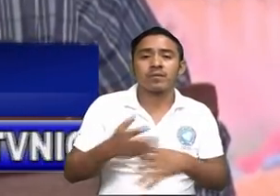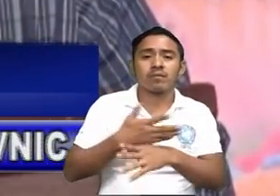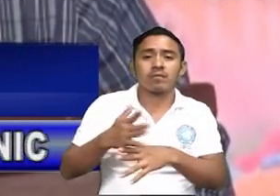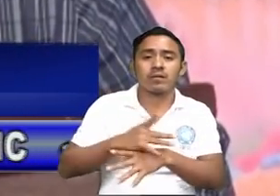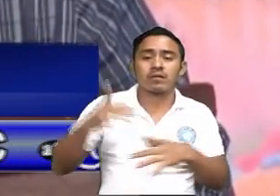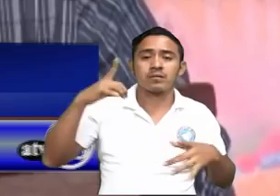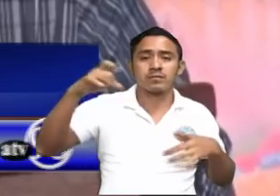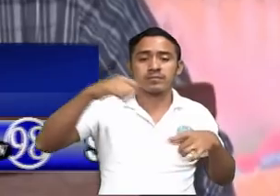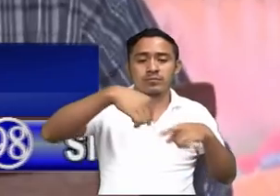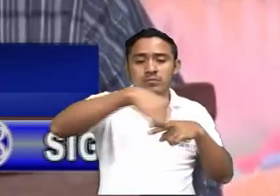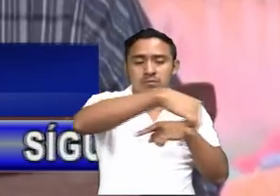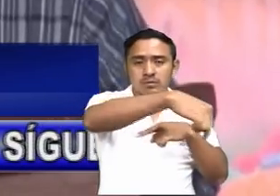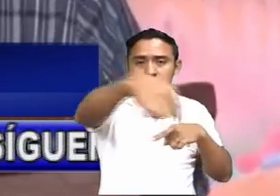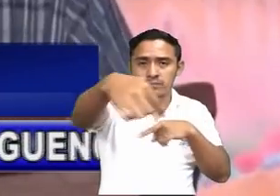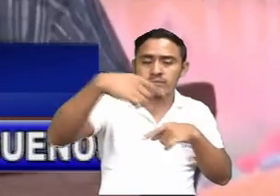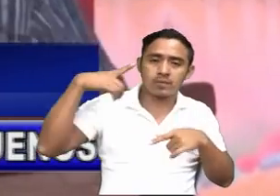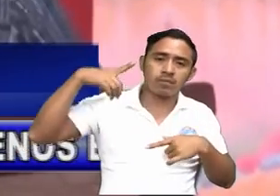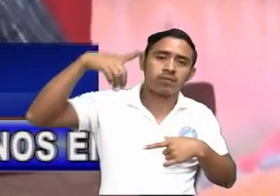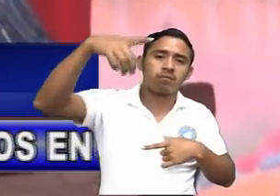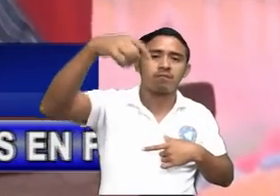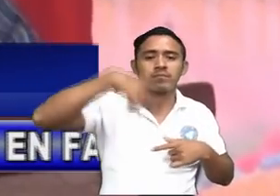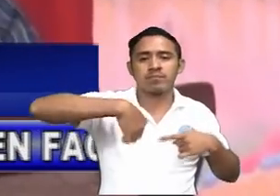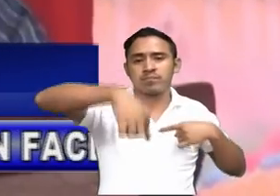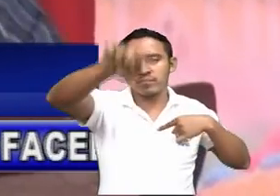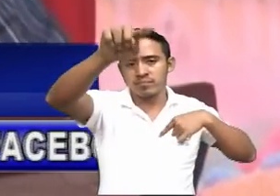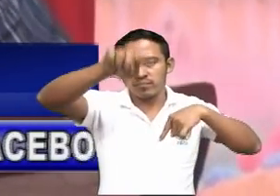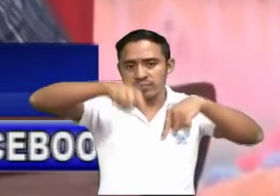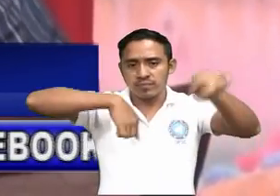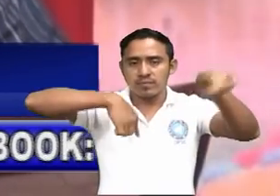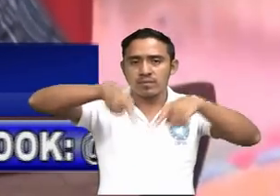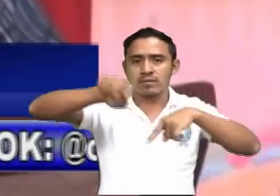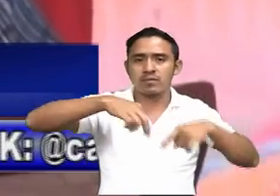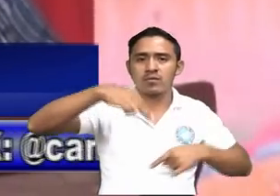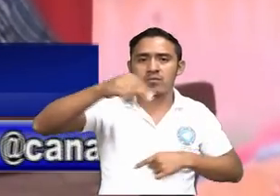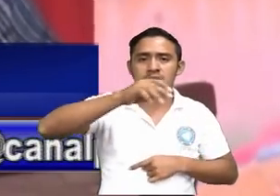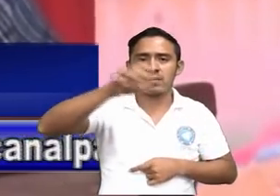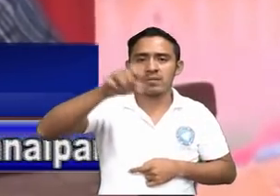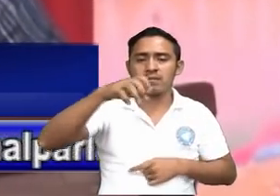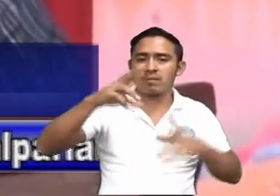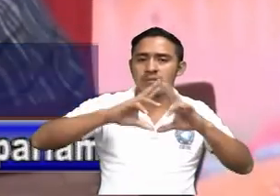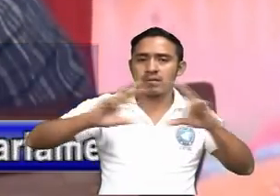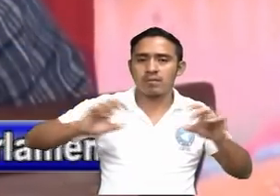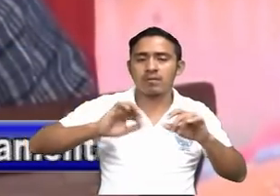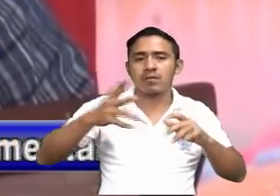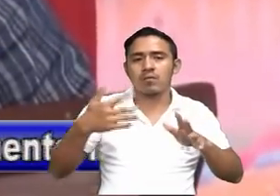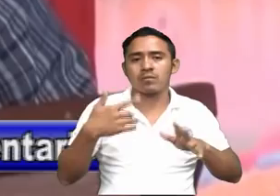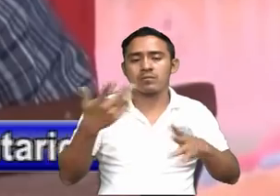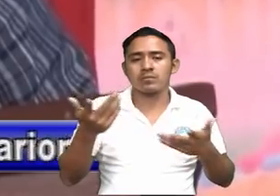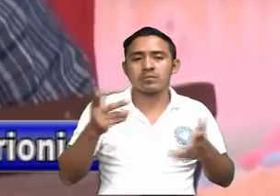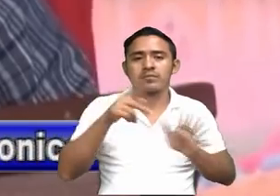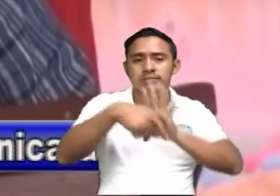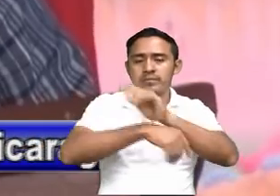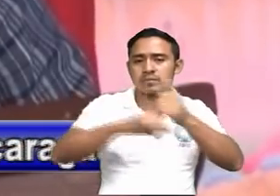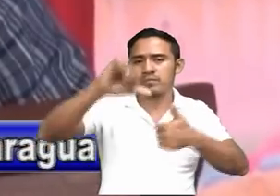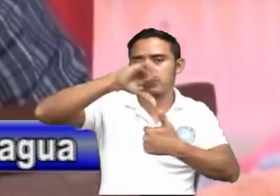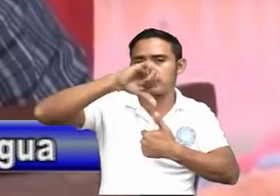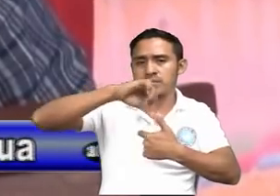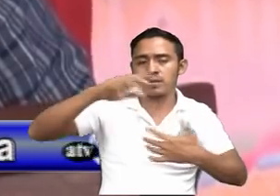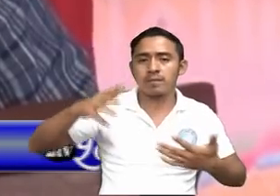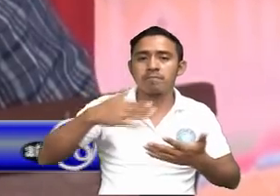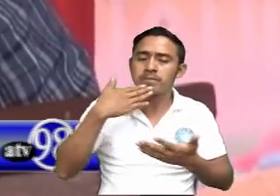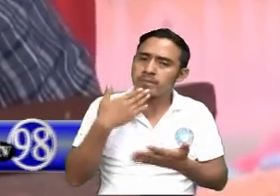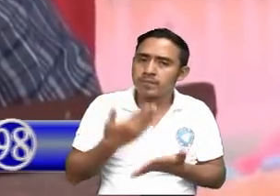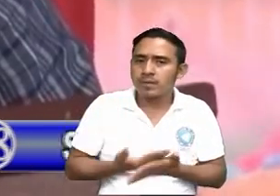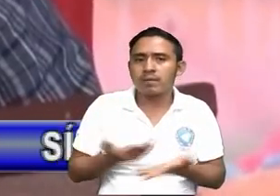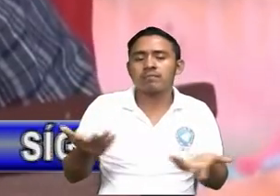diferentes municipios que viajan al noreste del país y a países centroamericanos. Queremos